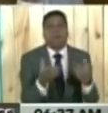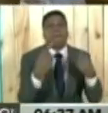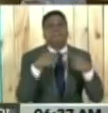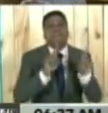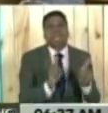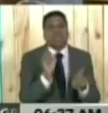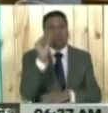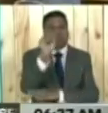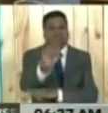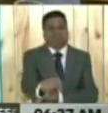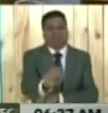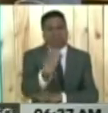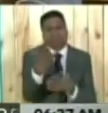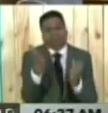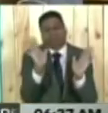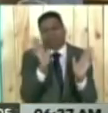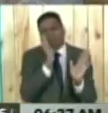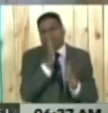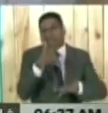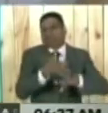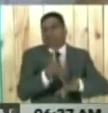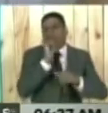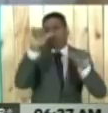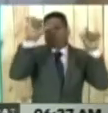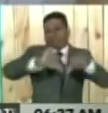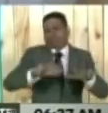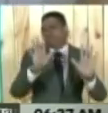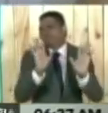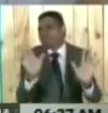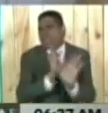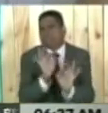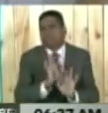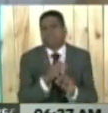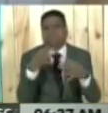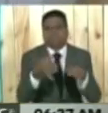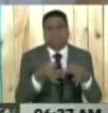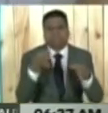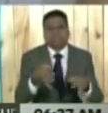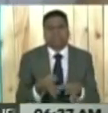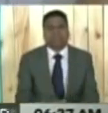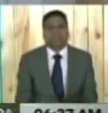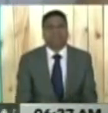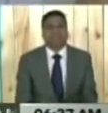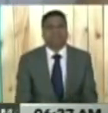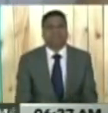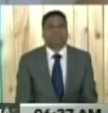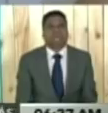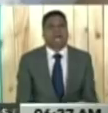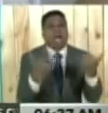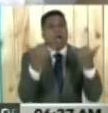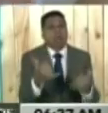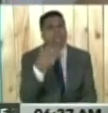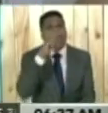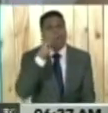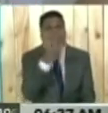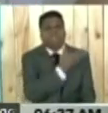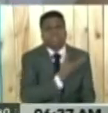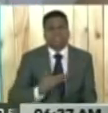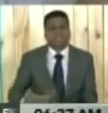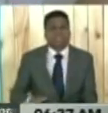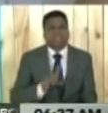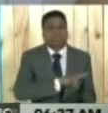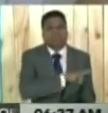y seguirán fracasando. Lo de este fin de semana, pretendiendo que nuestro presidente está de gira, una gira